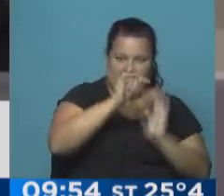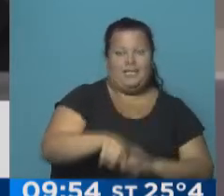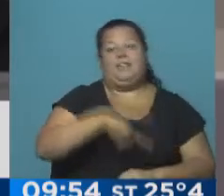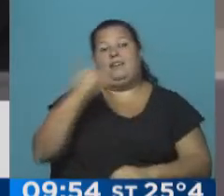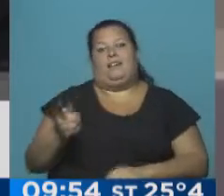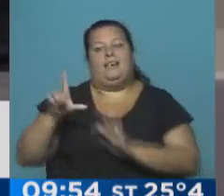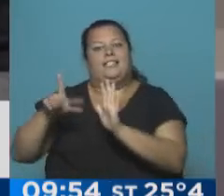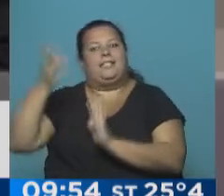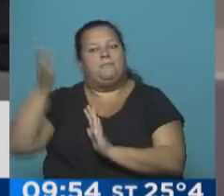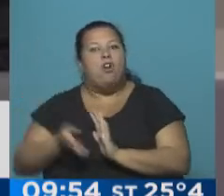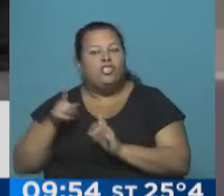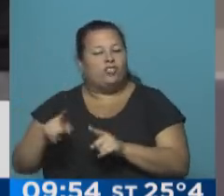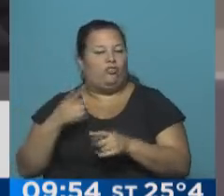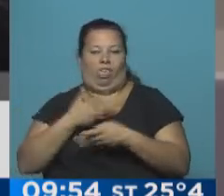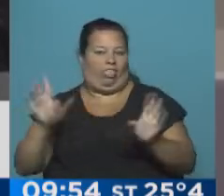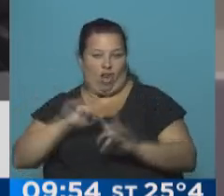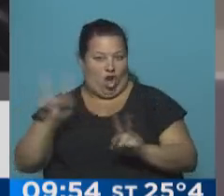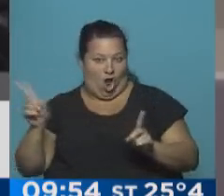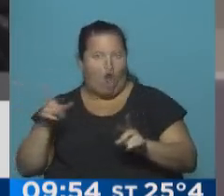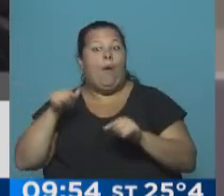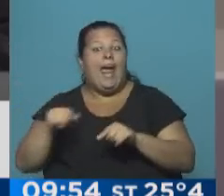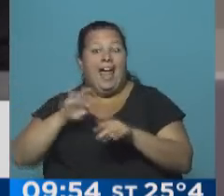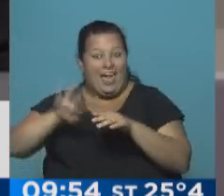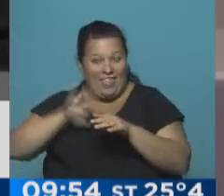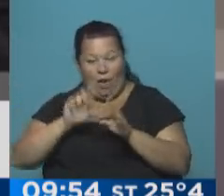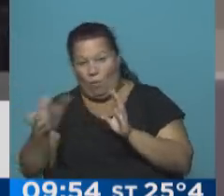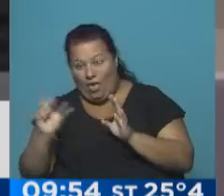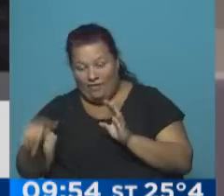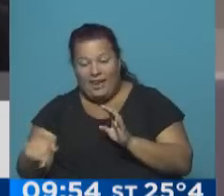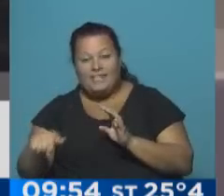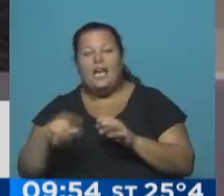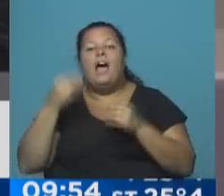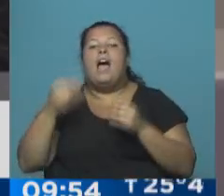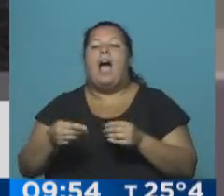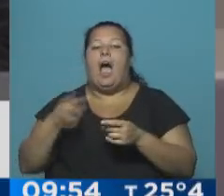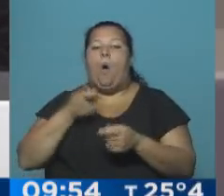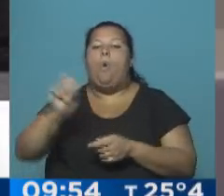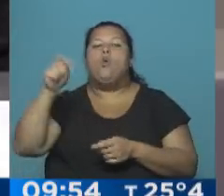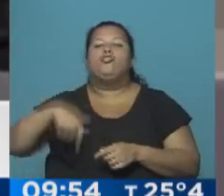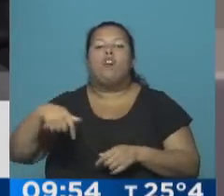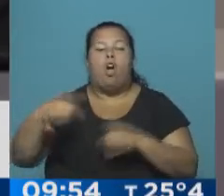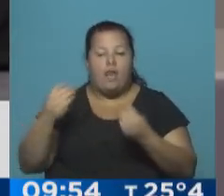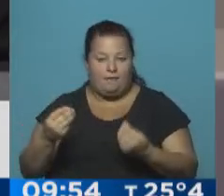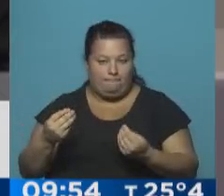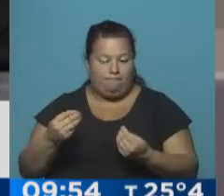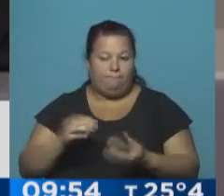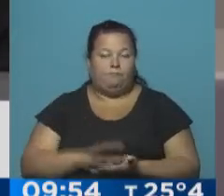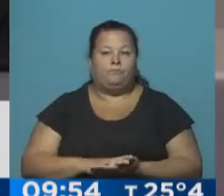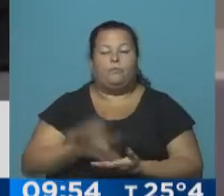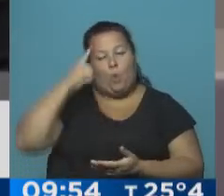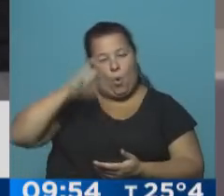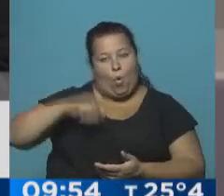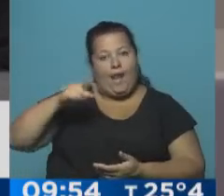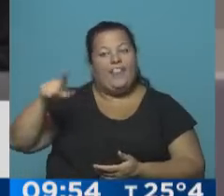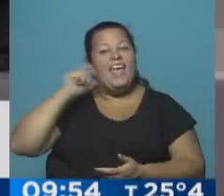resto eh quedó por afuera bueno de esa deuda que quedó por afuera lo que está en litigio en este momento en el juzgado